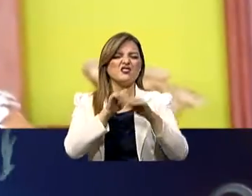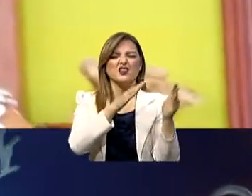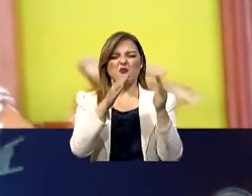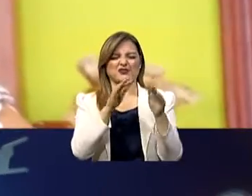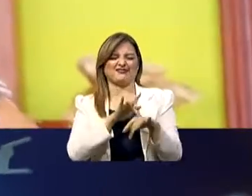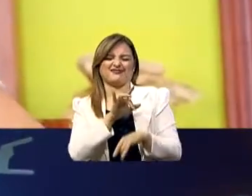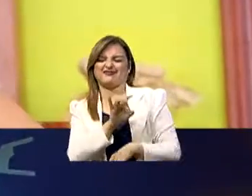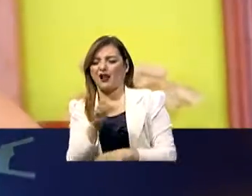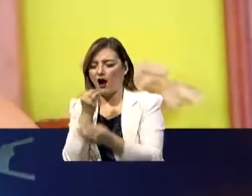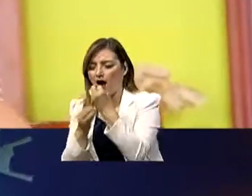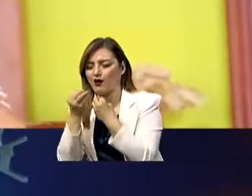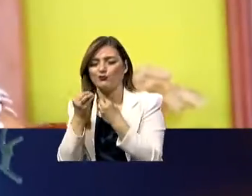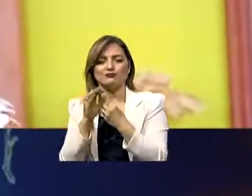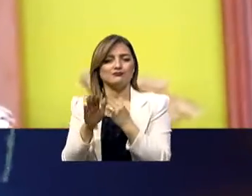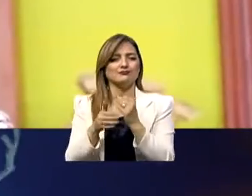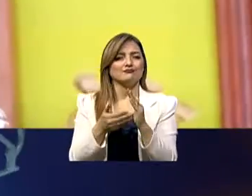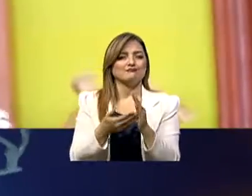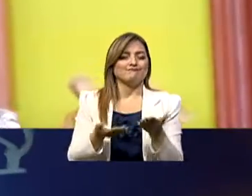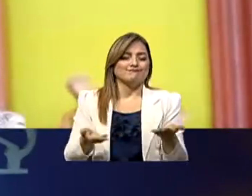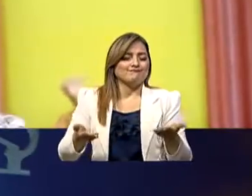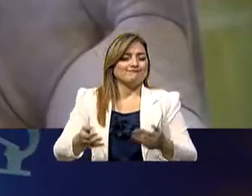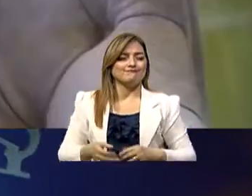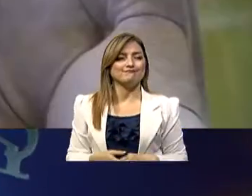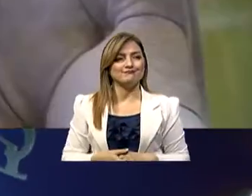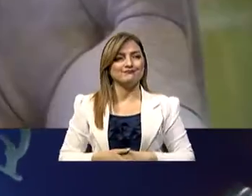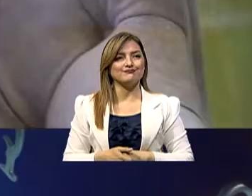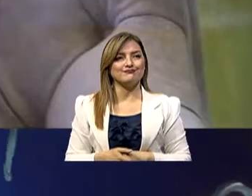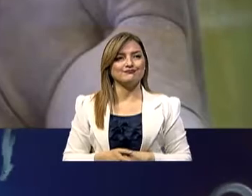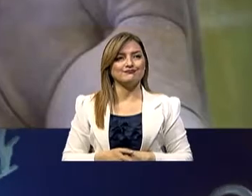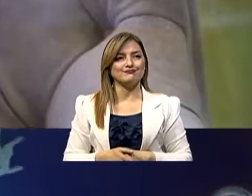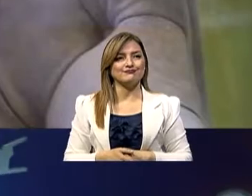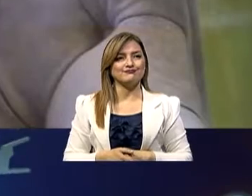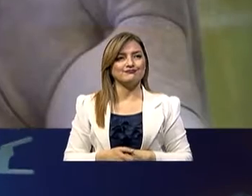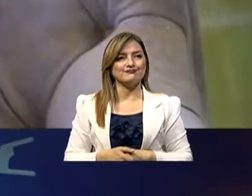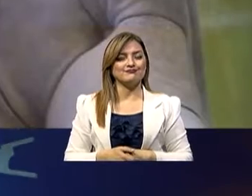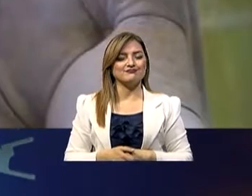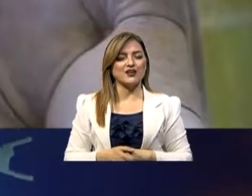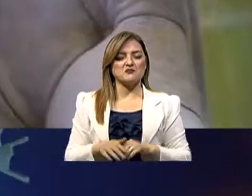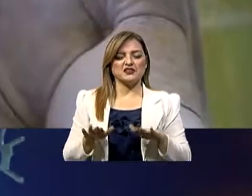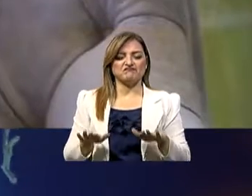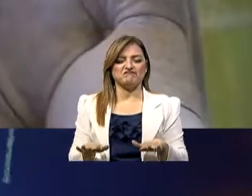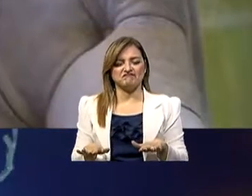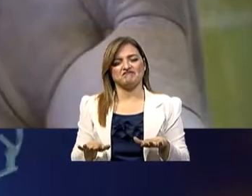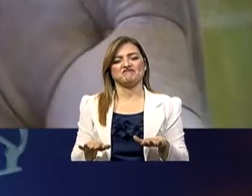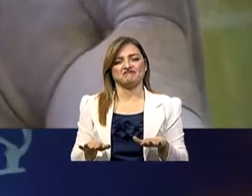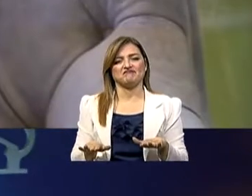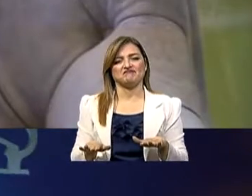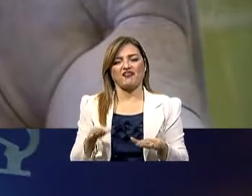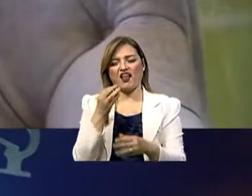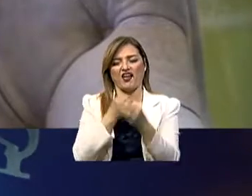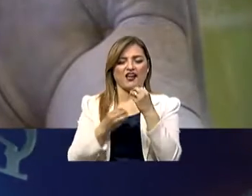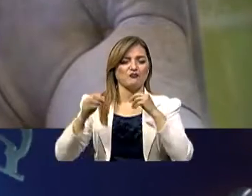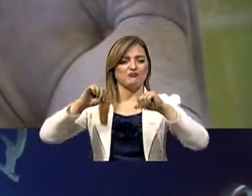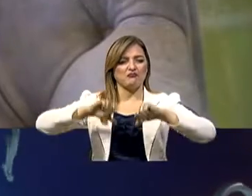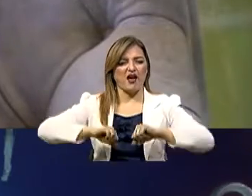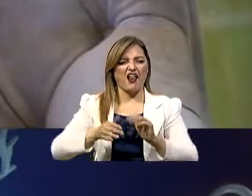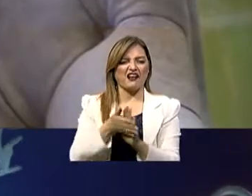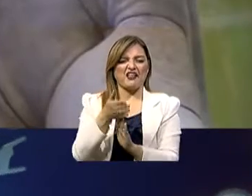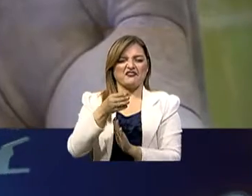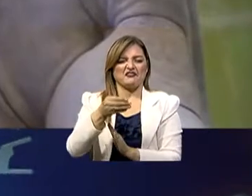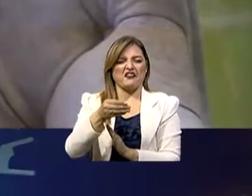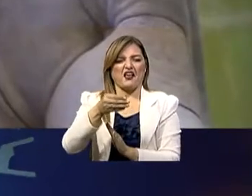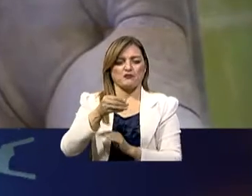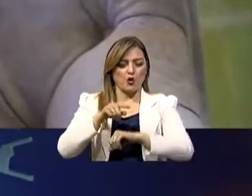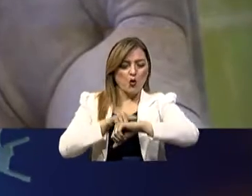las dejaba y luego retomarán mi misma actividad de sedentarismo de mala alimentación de comer a